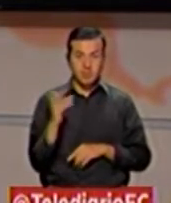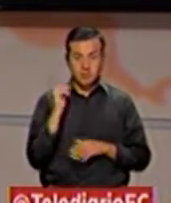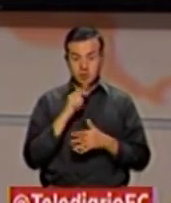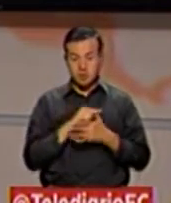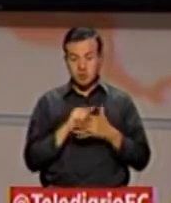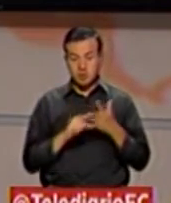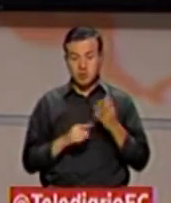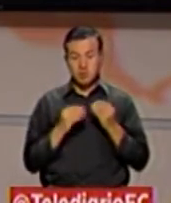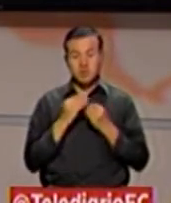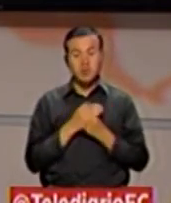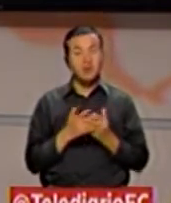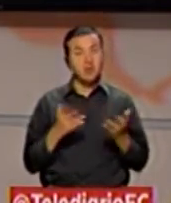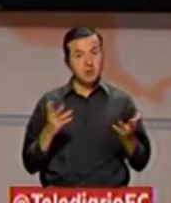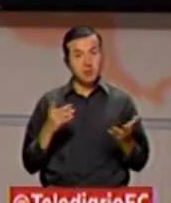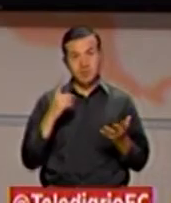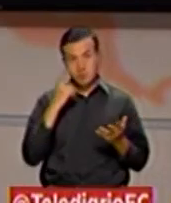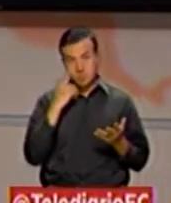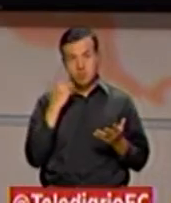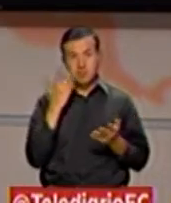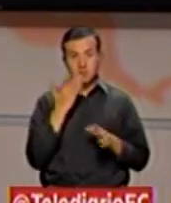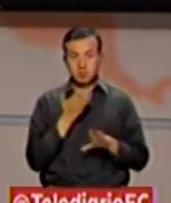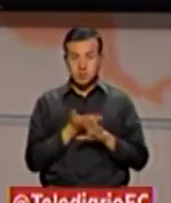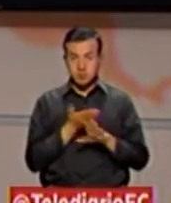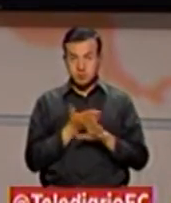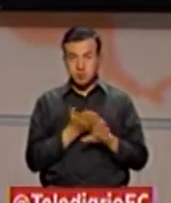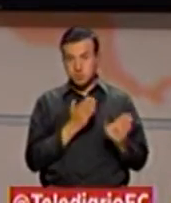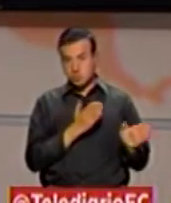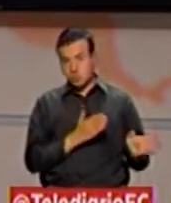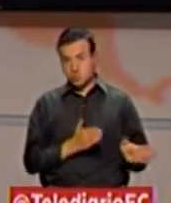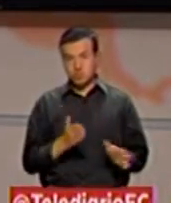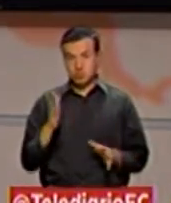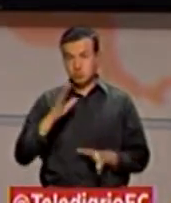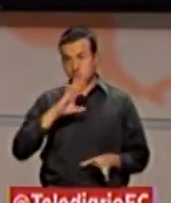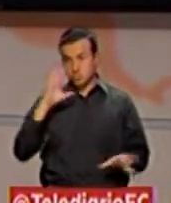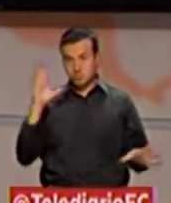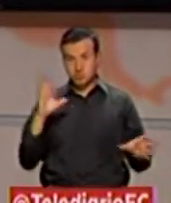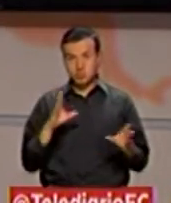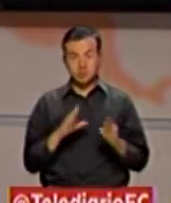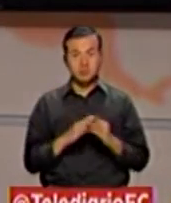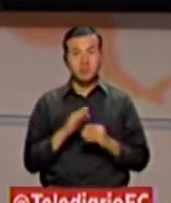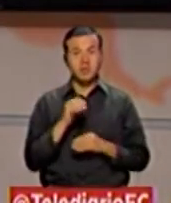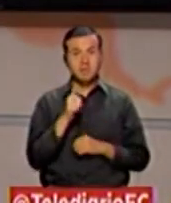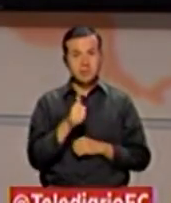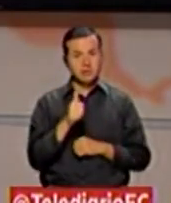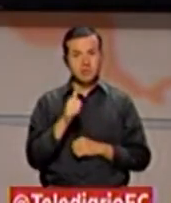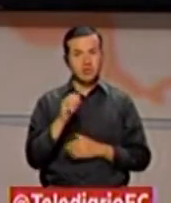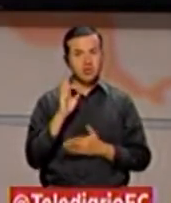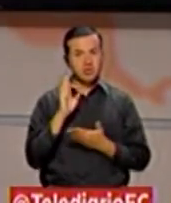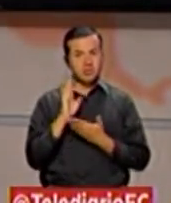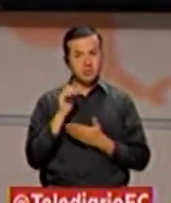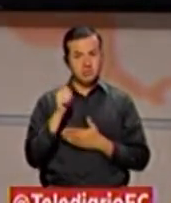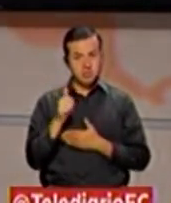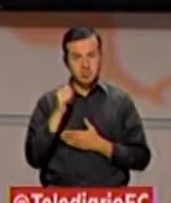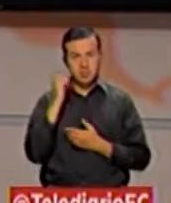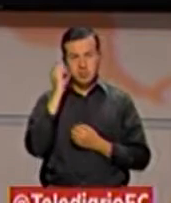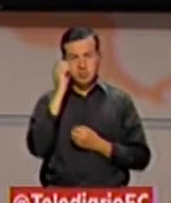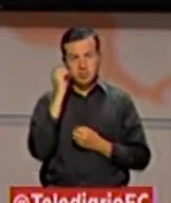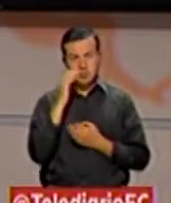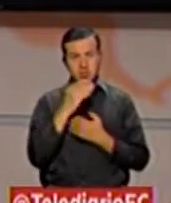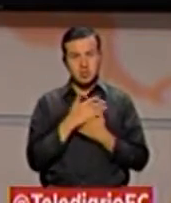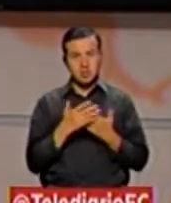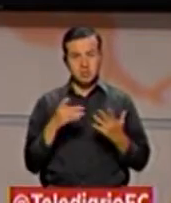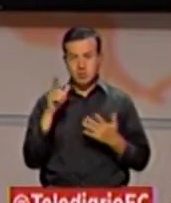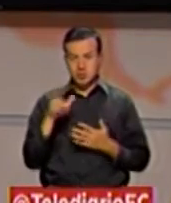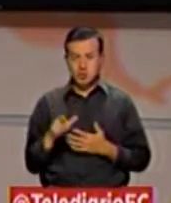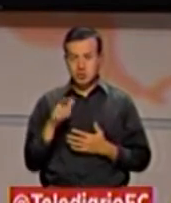entonces usted los va acompañando, los recoge, y los propios testimonios, las propias versiones del